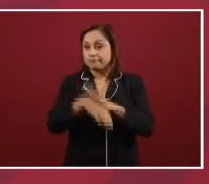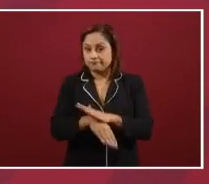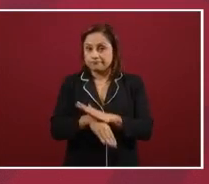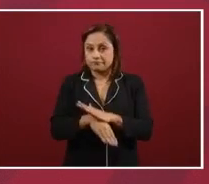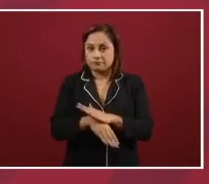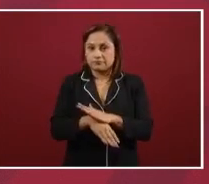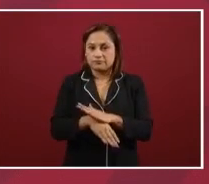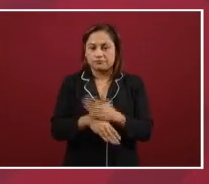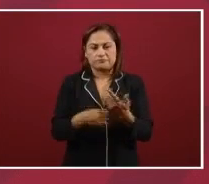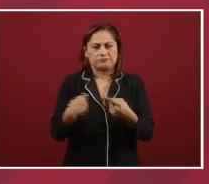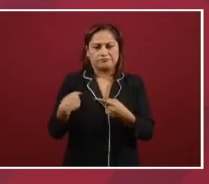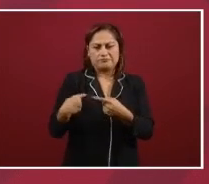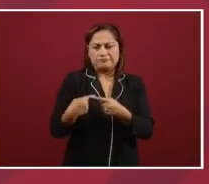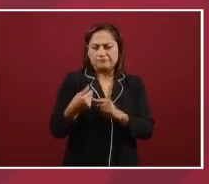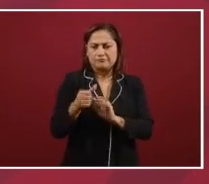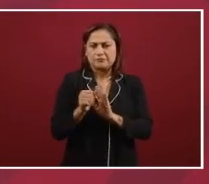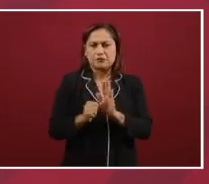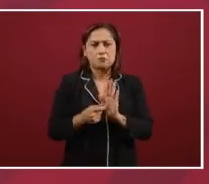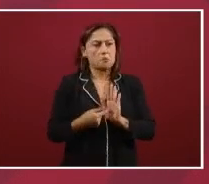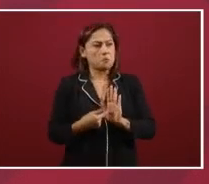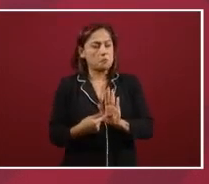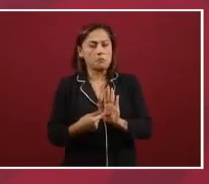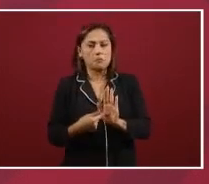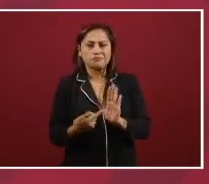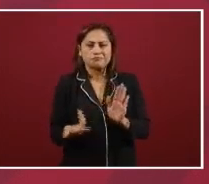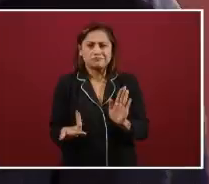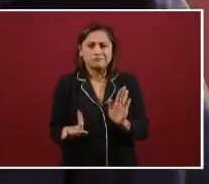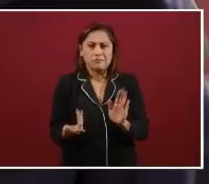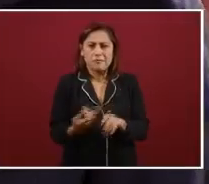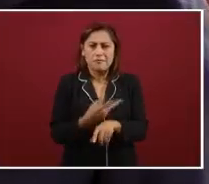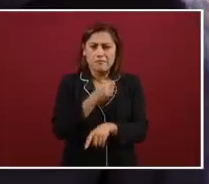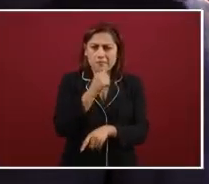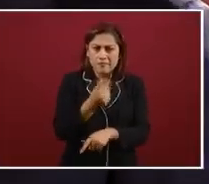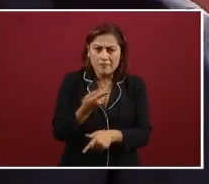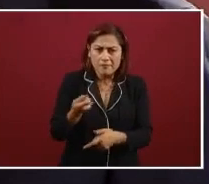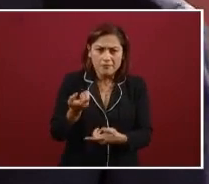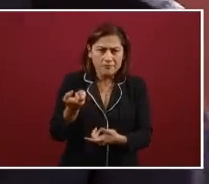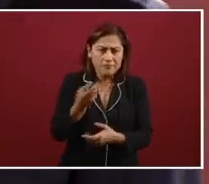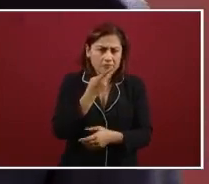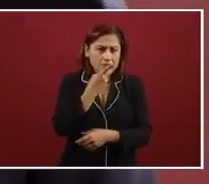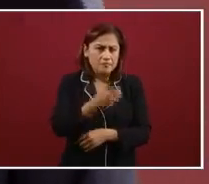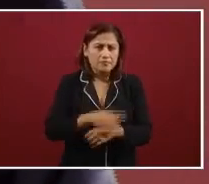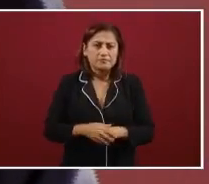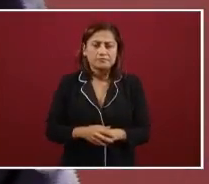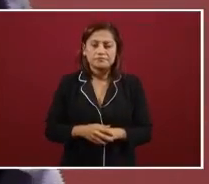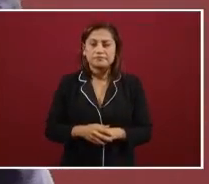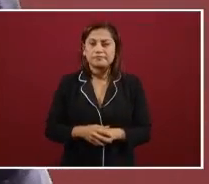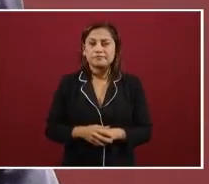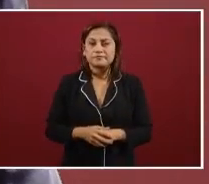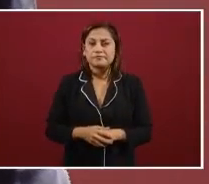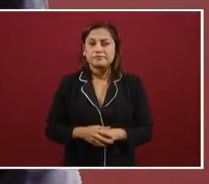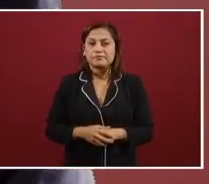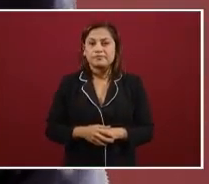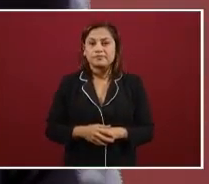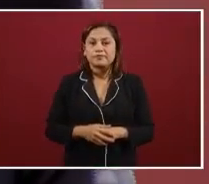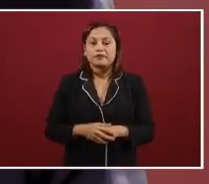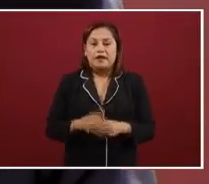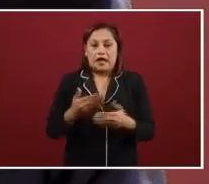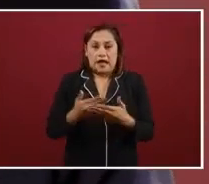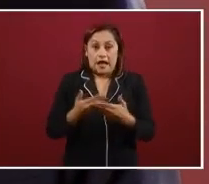luego, ahora viene el que podamos crecer